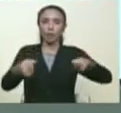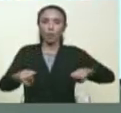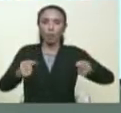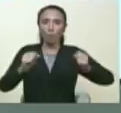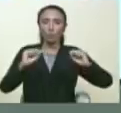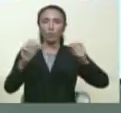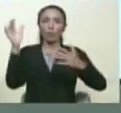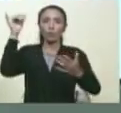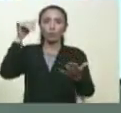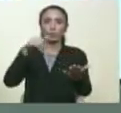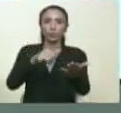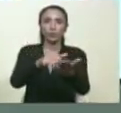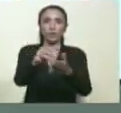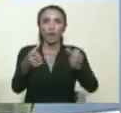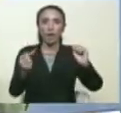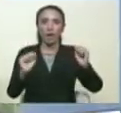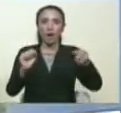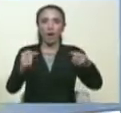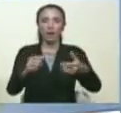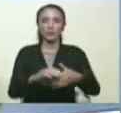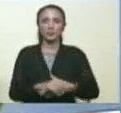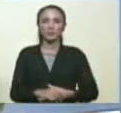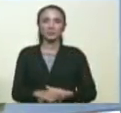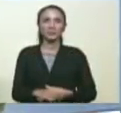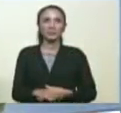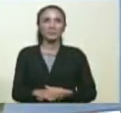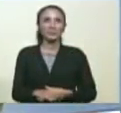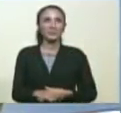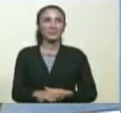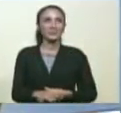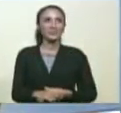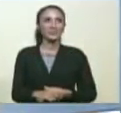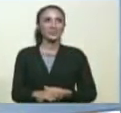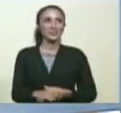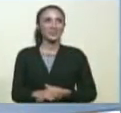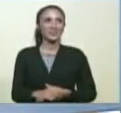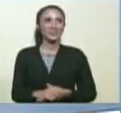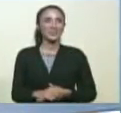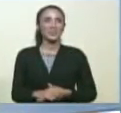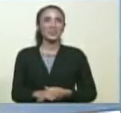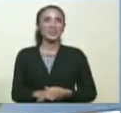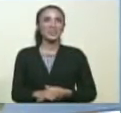El hombre sabe la teoría del vuelo y después tiene que saber volar, porque si no...